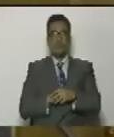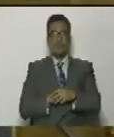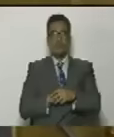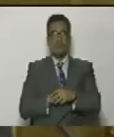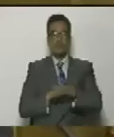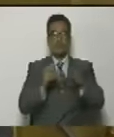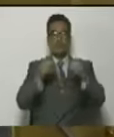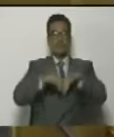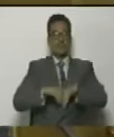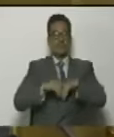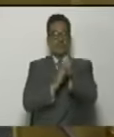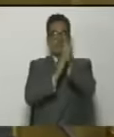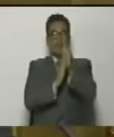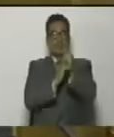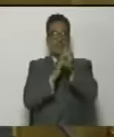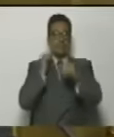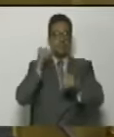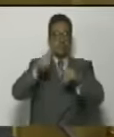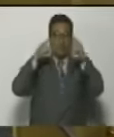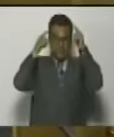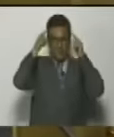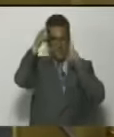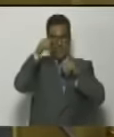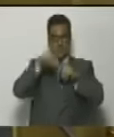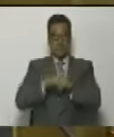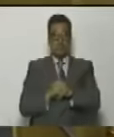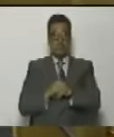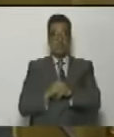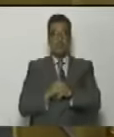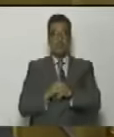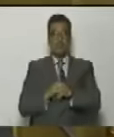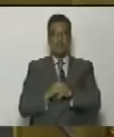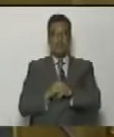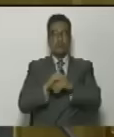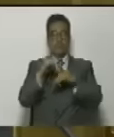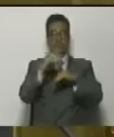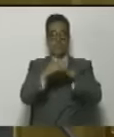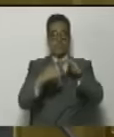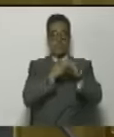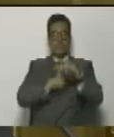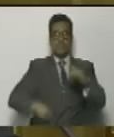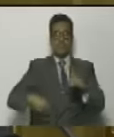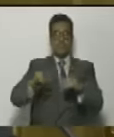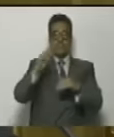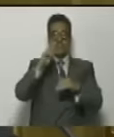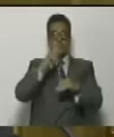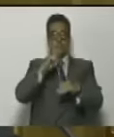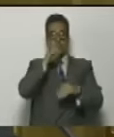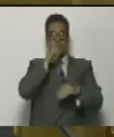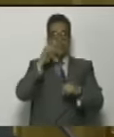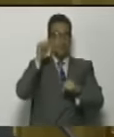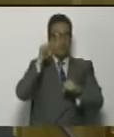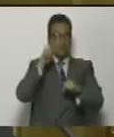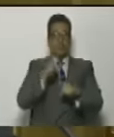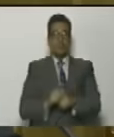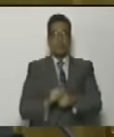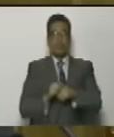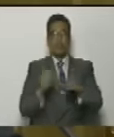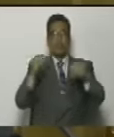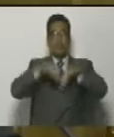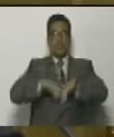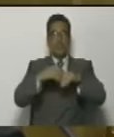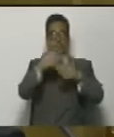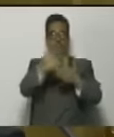Acuerdo con motivo de cumplirse el eterno Hugo Rafael Chávez Frías y el presidente Nicolás Maduro Moros. El proyecto de acuerdo